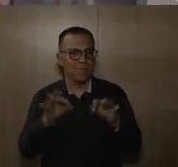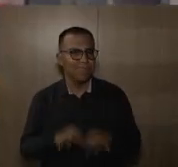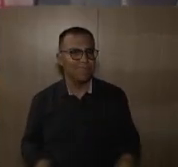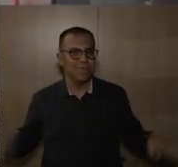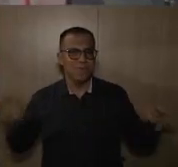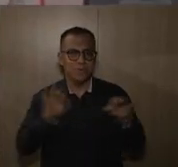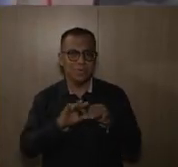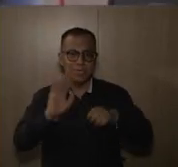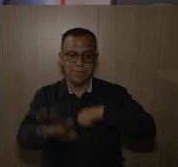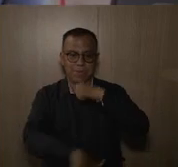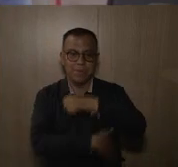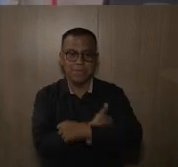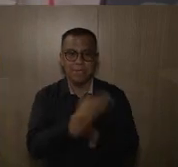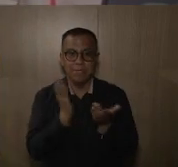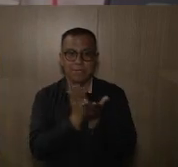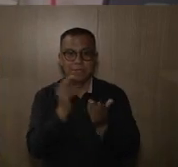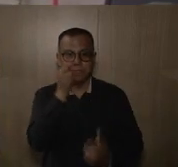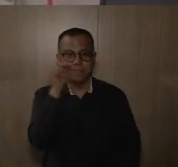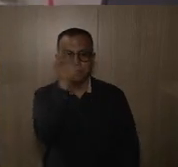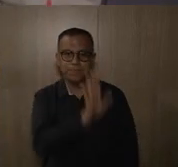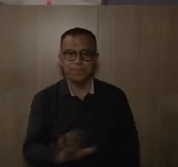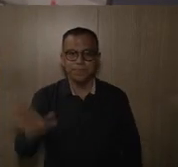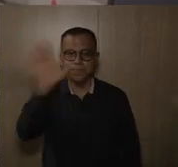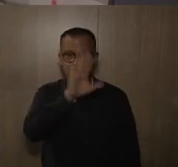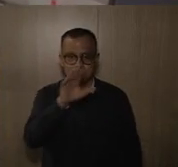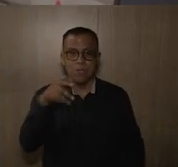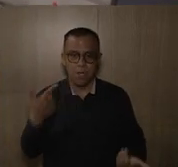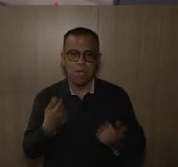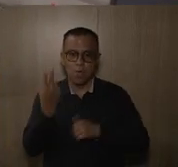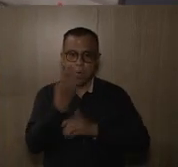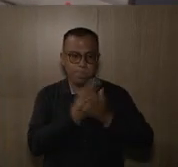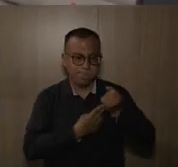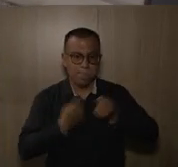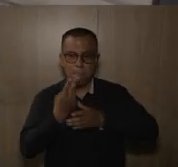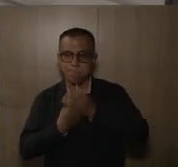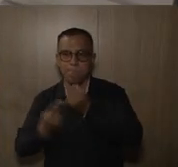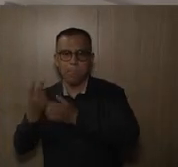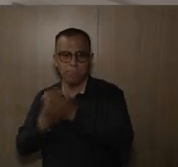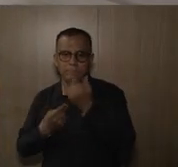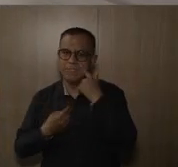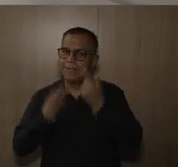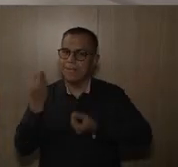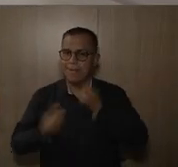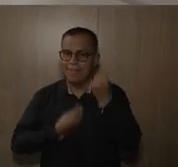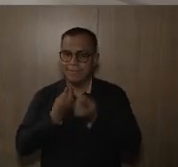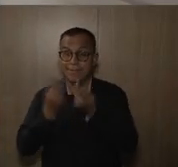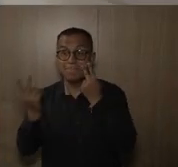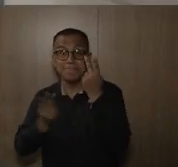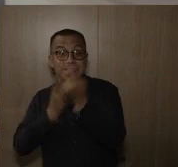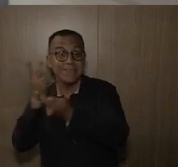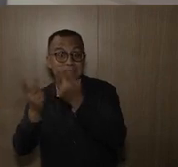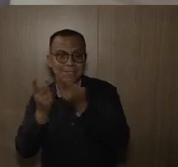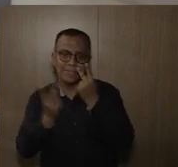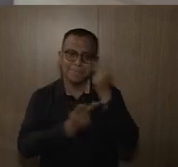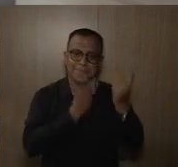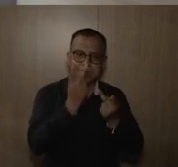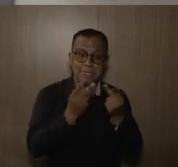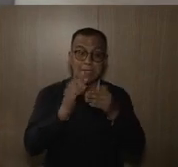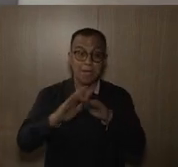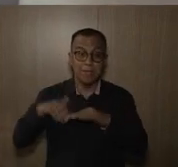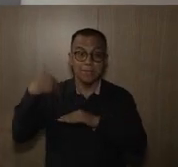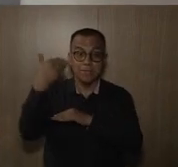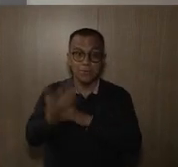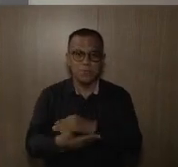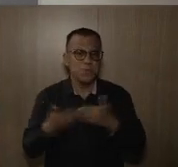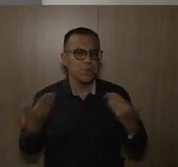porque el Ministerio de Educación Nacional selecciona los pares. Estos realizan las visitas. Luego de estas visitas, pues se